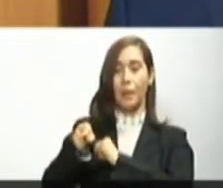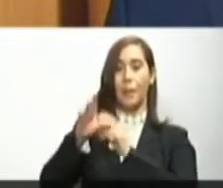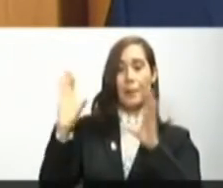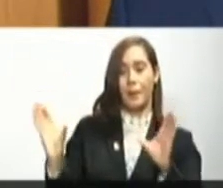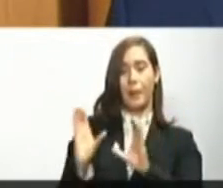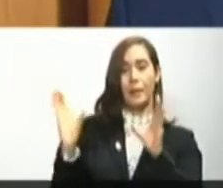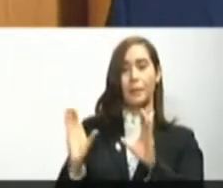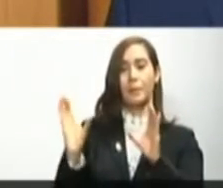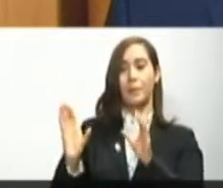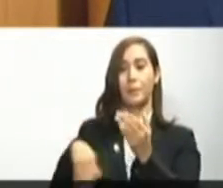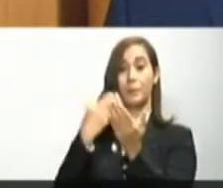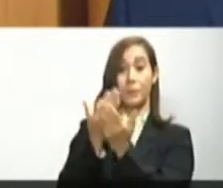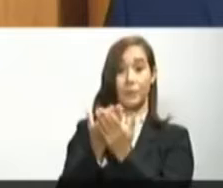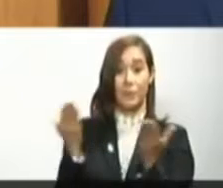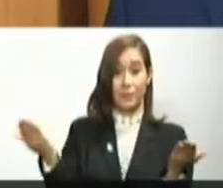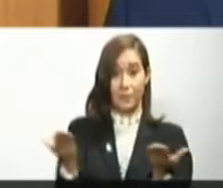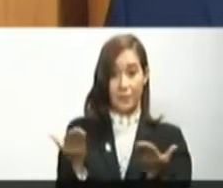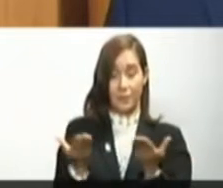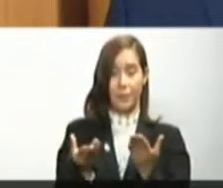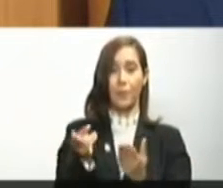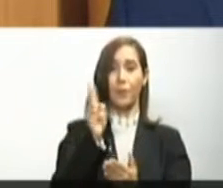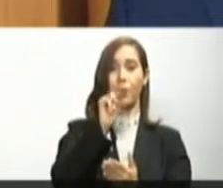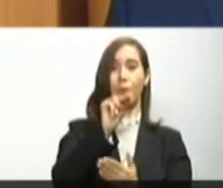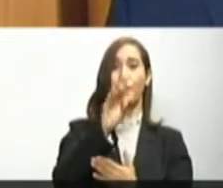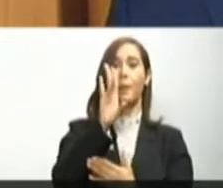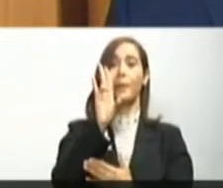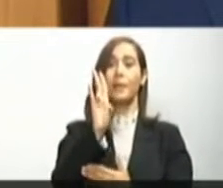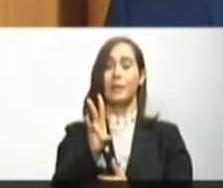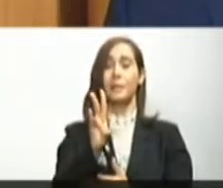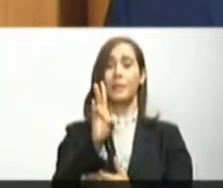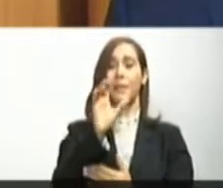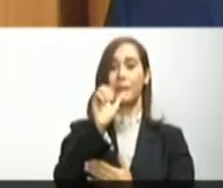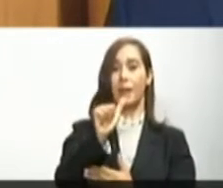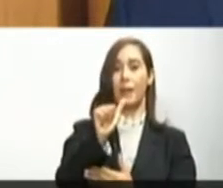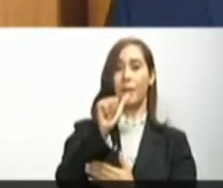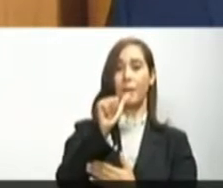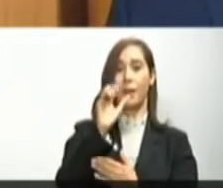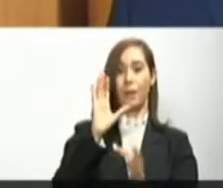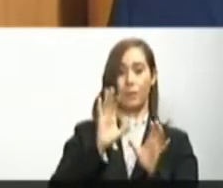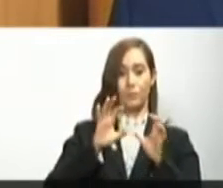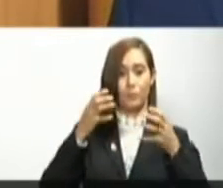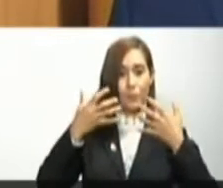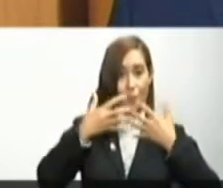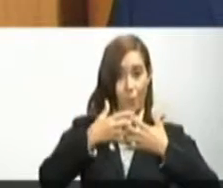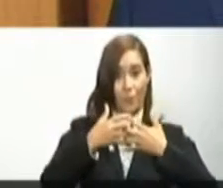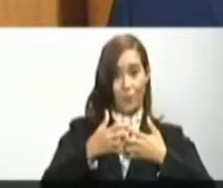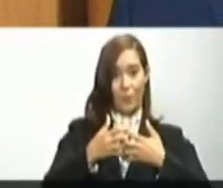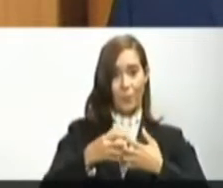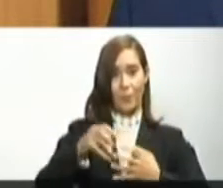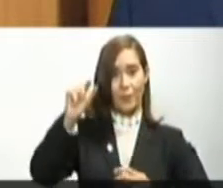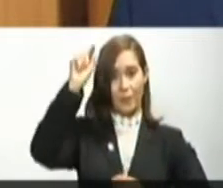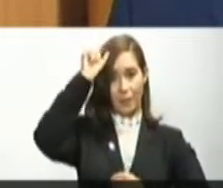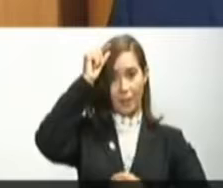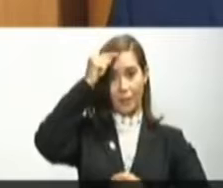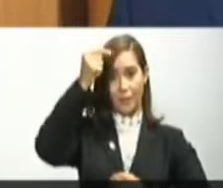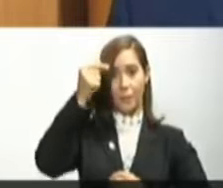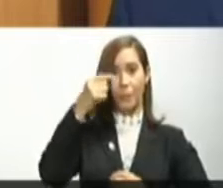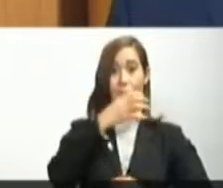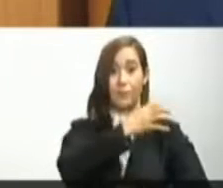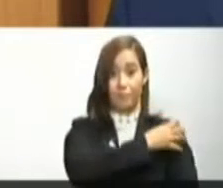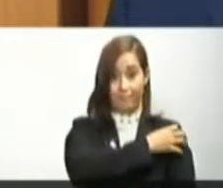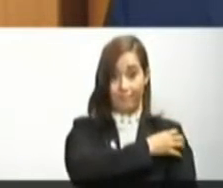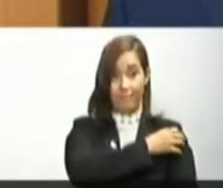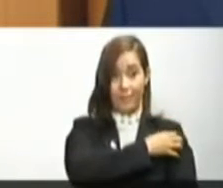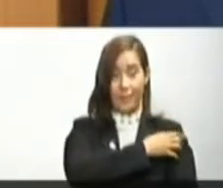que fue a la 27ª Cumbre Iberoamericana de Jefes de Estado y de Gobierno, y donde